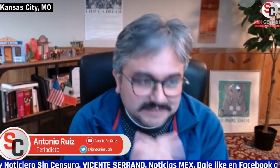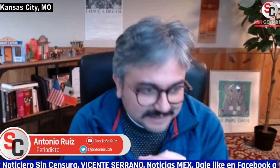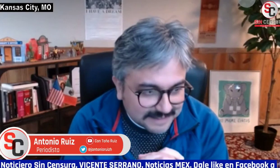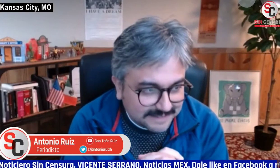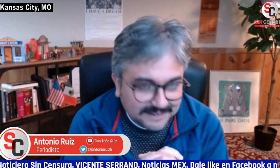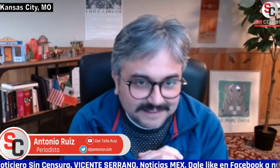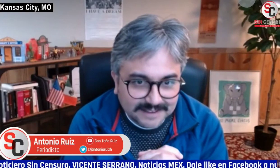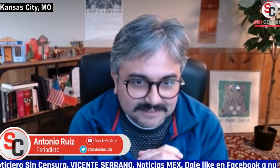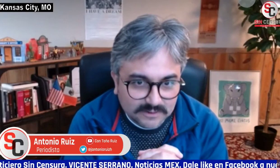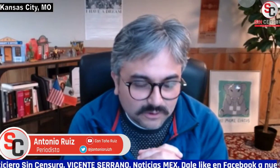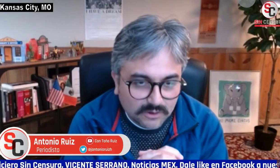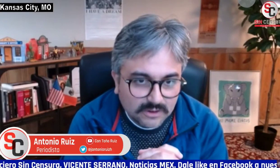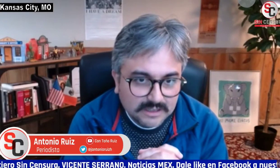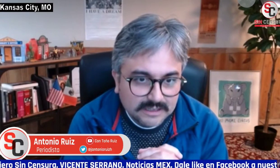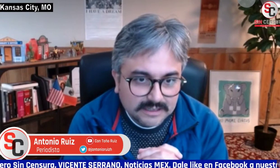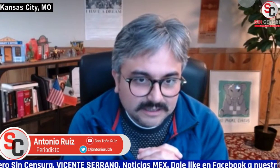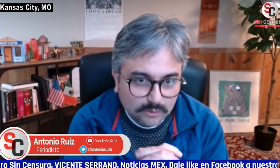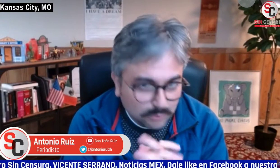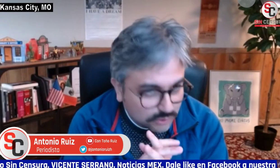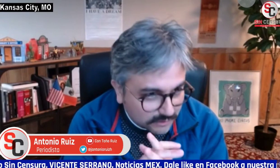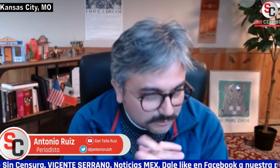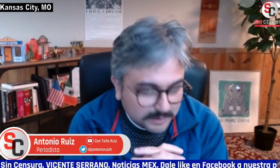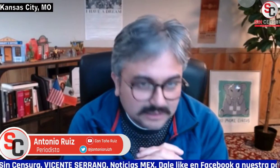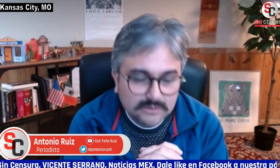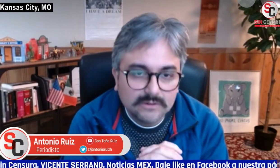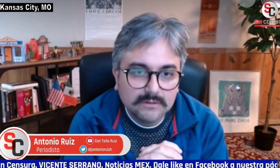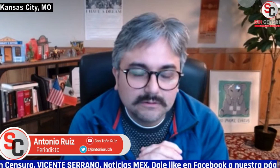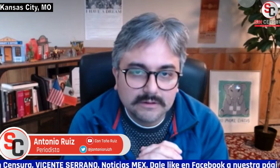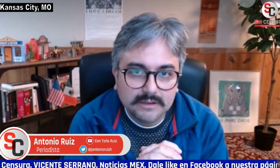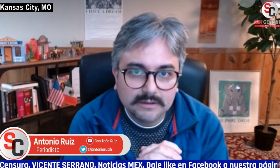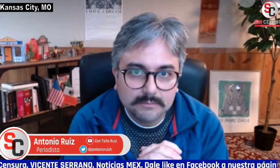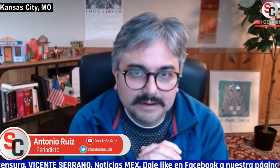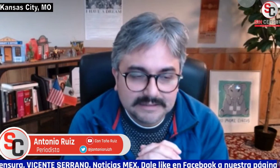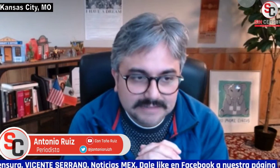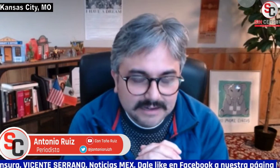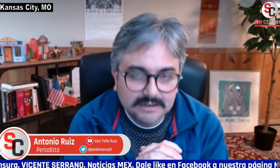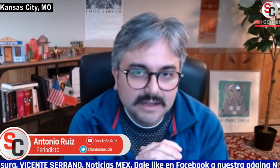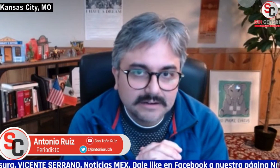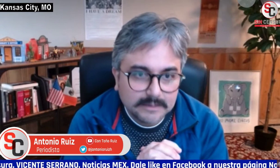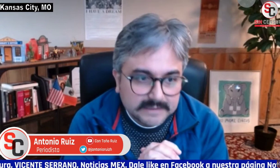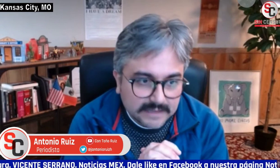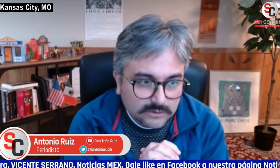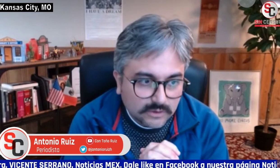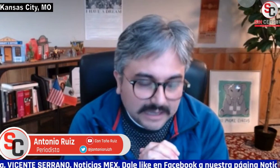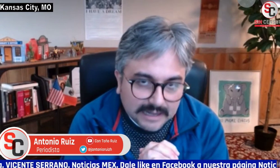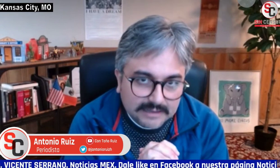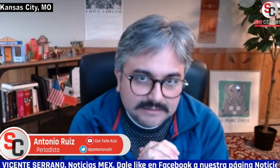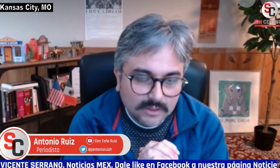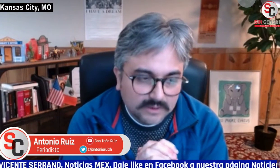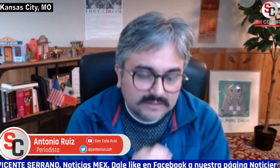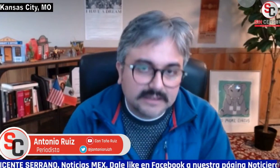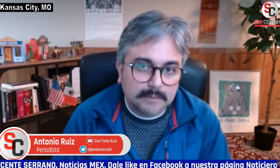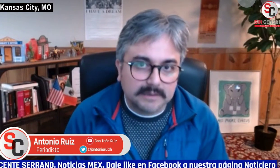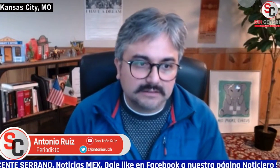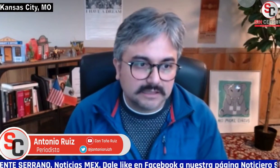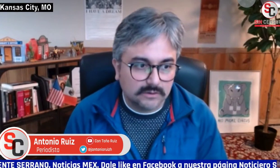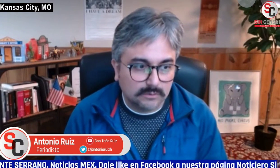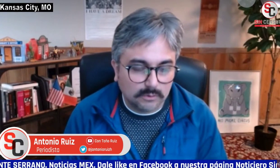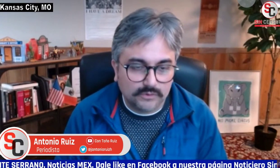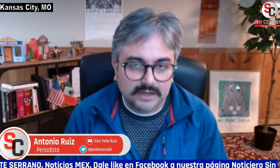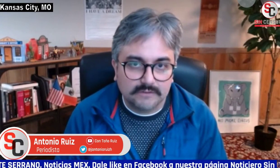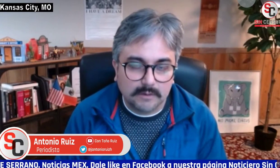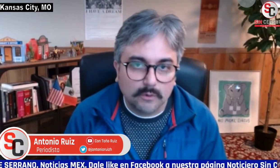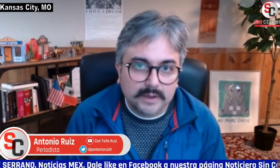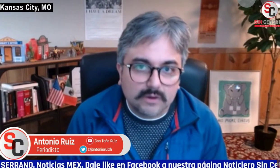del presidente que aseguró que con mucho respeto van a estar revisando qué legisladores y de qué